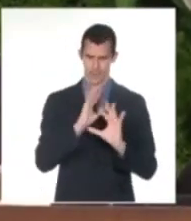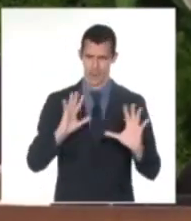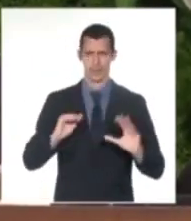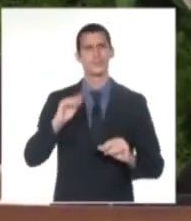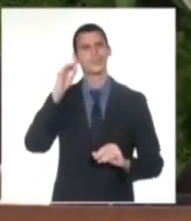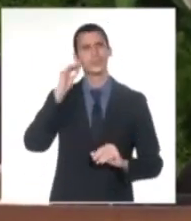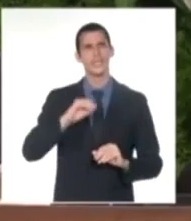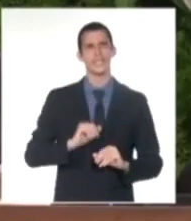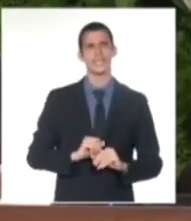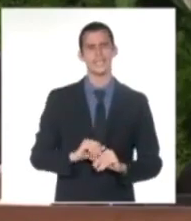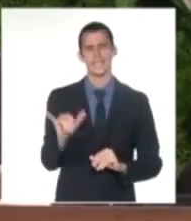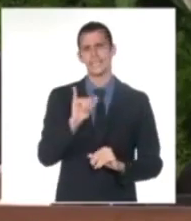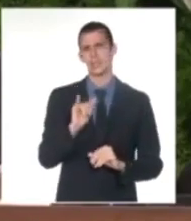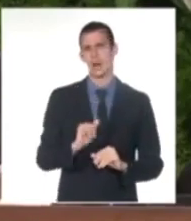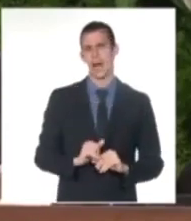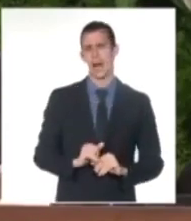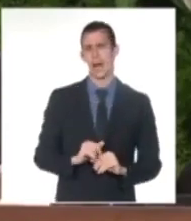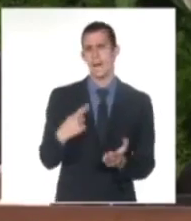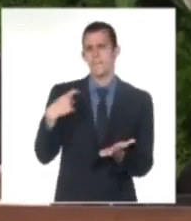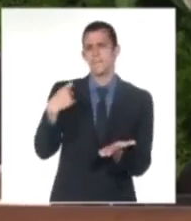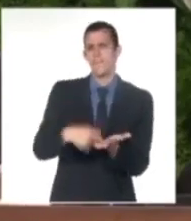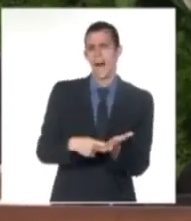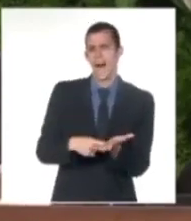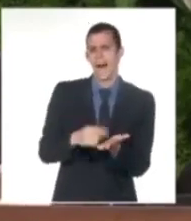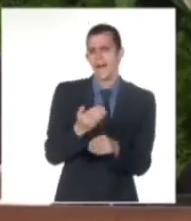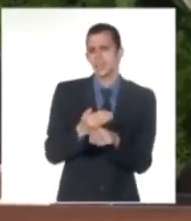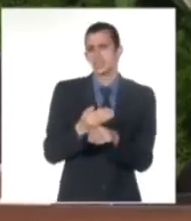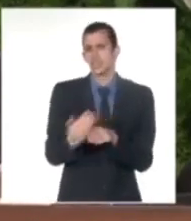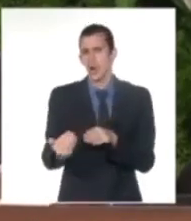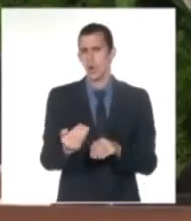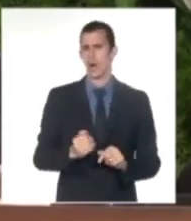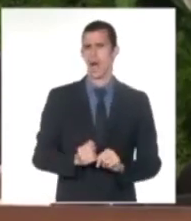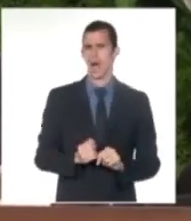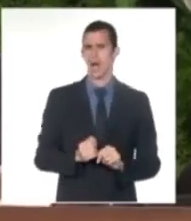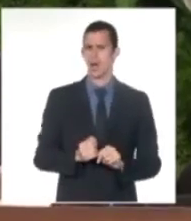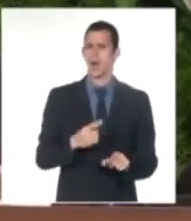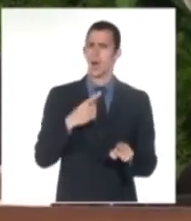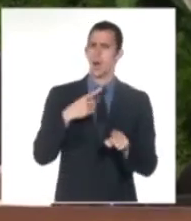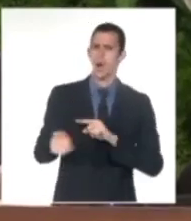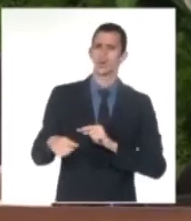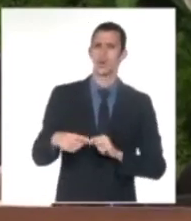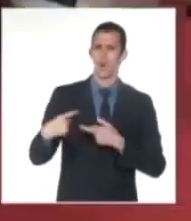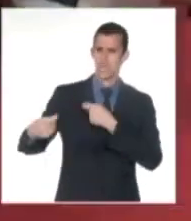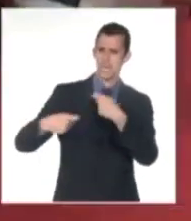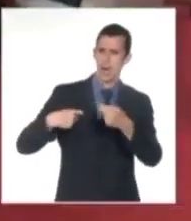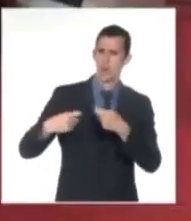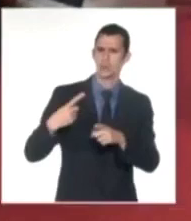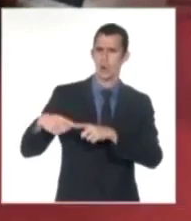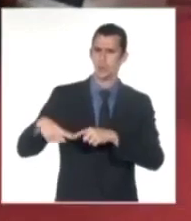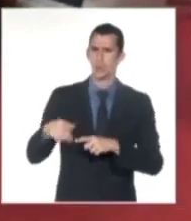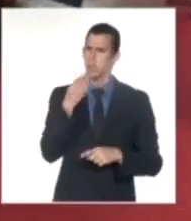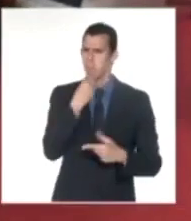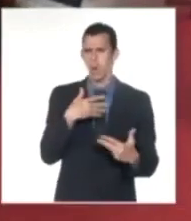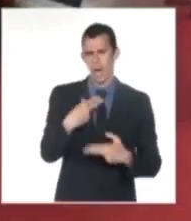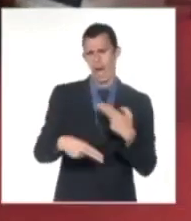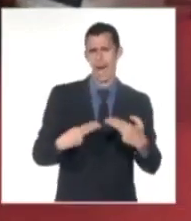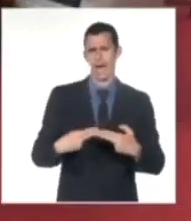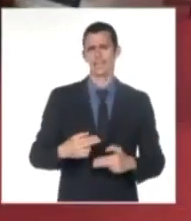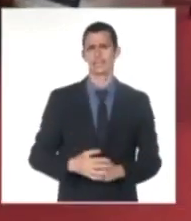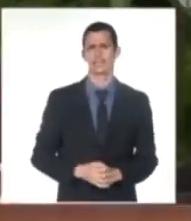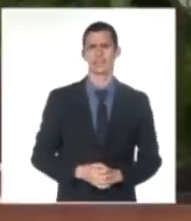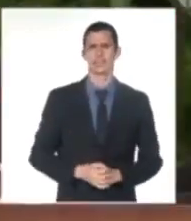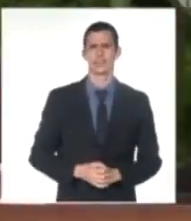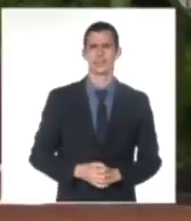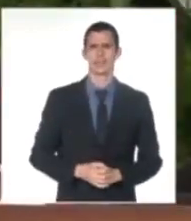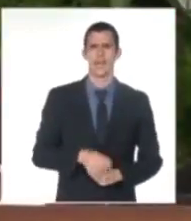de aranceles y otras barreras no arancelarias, podemos acudir al comercio bárter. Esta es una modalidad atractiva